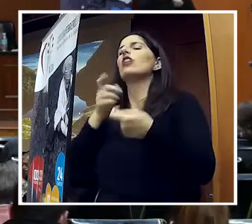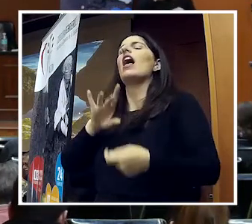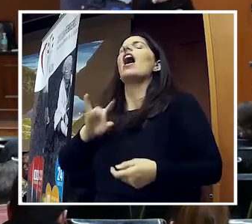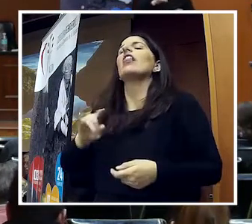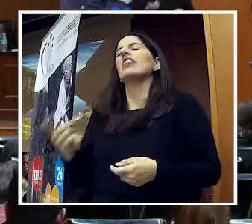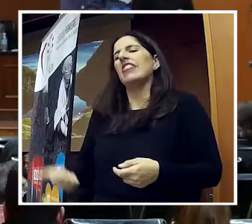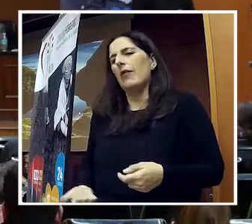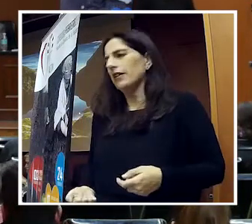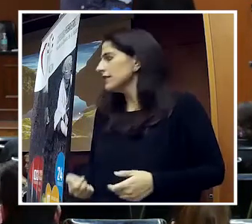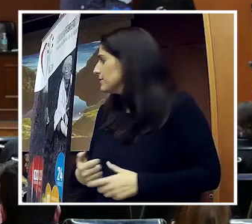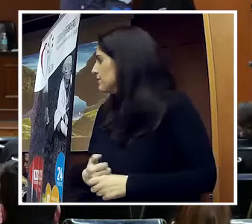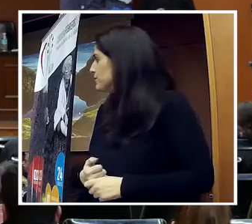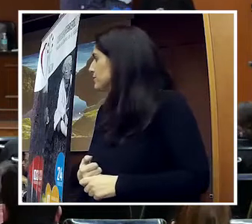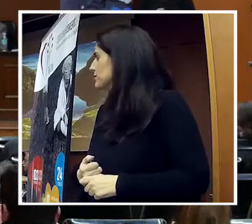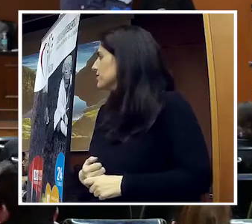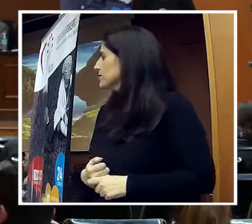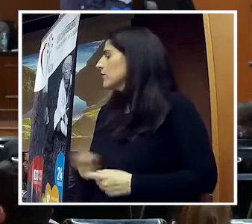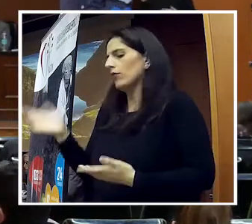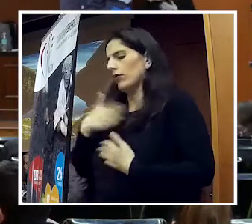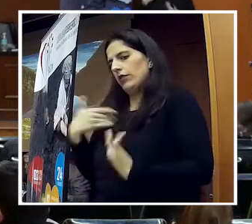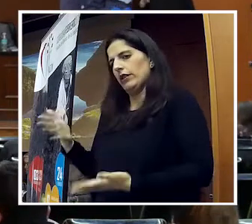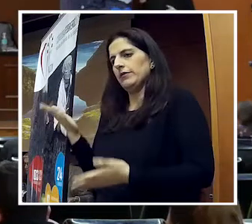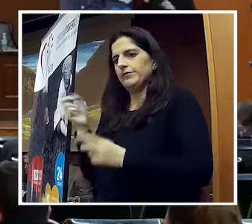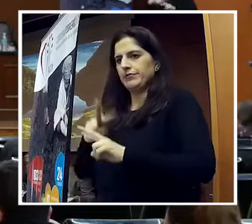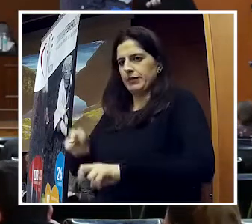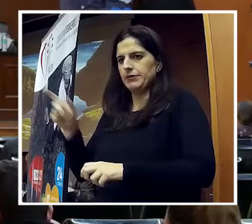mellitus. Rafael, cuando quieras.